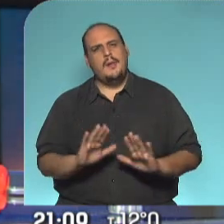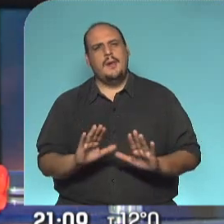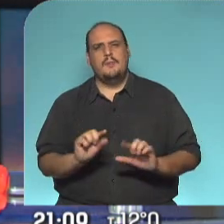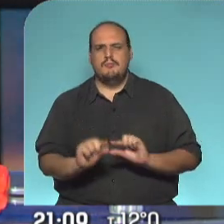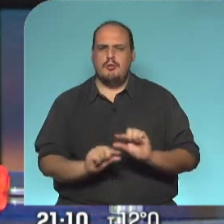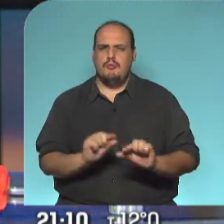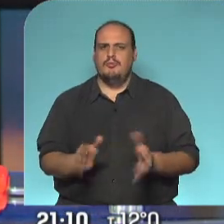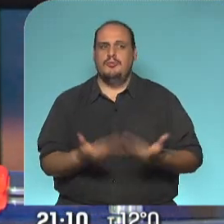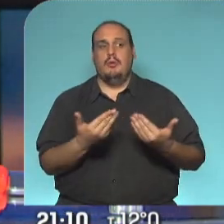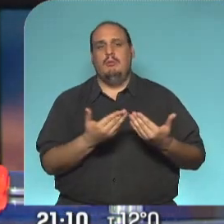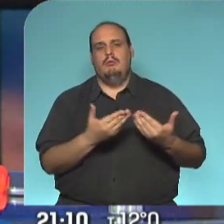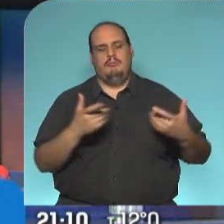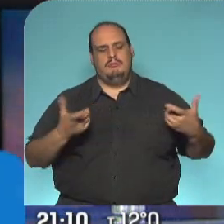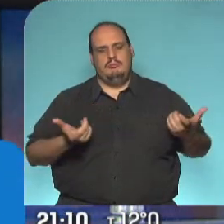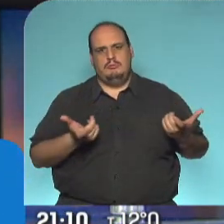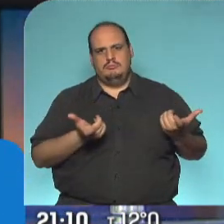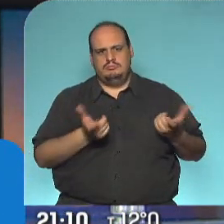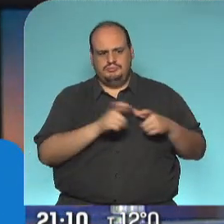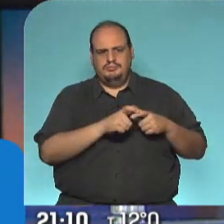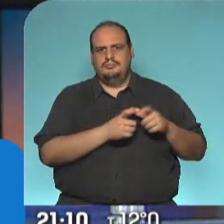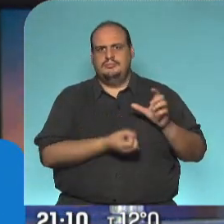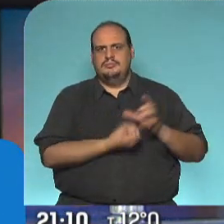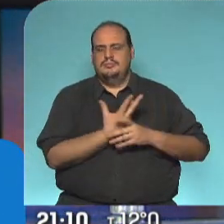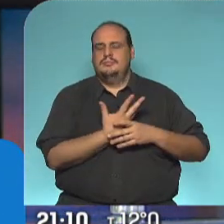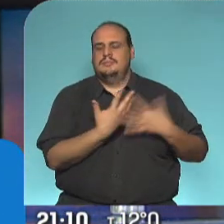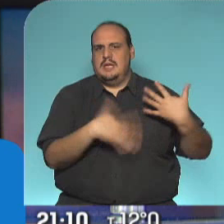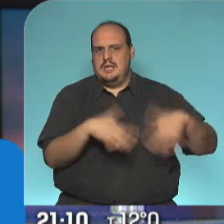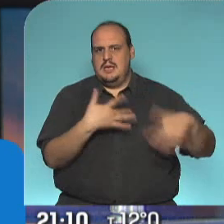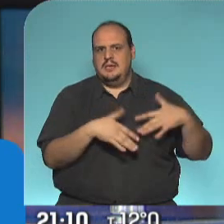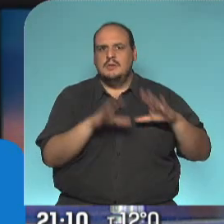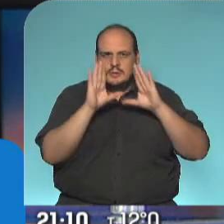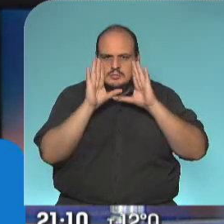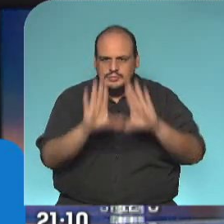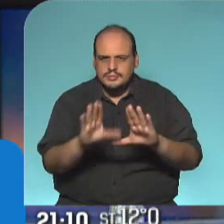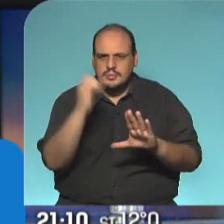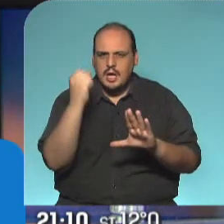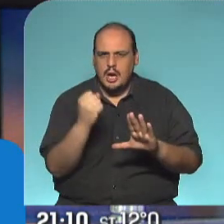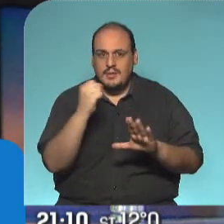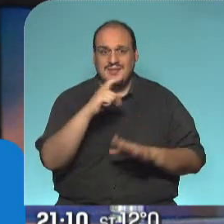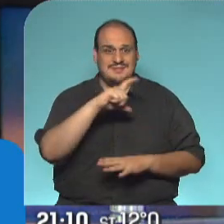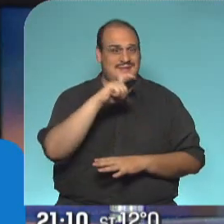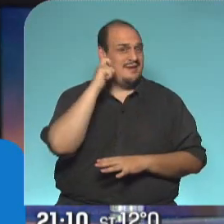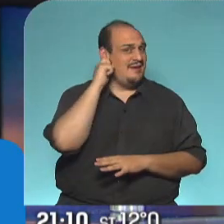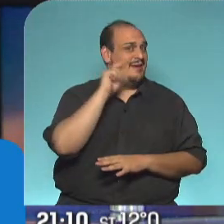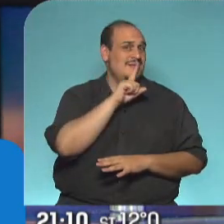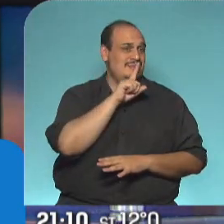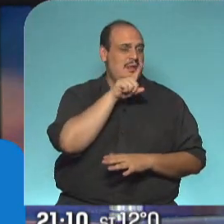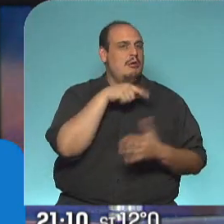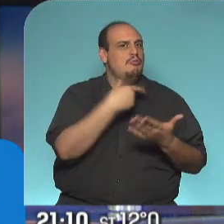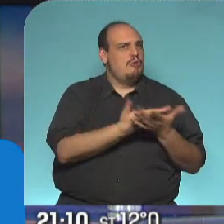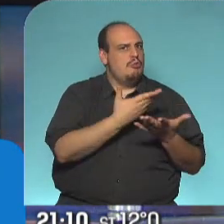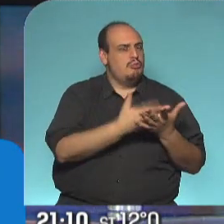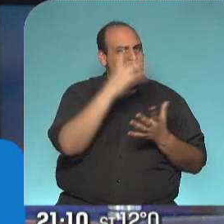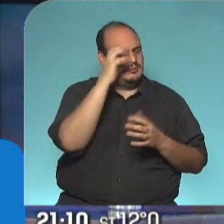comité de crisis enfocado en la economía, en la salida económica, que la CGT presente sus propuestas, aporte sus